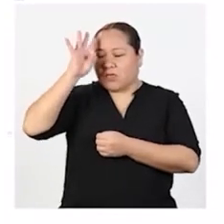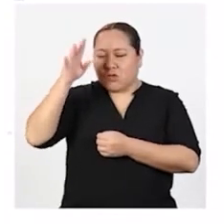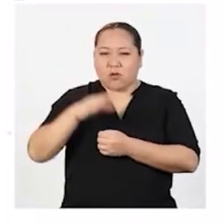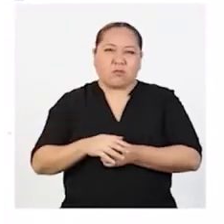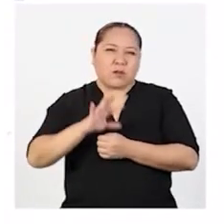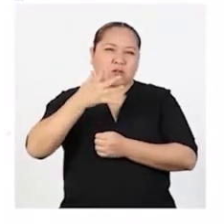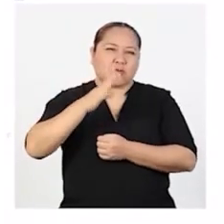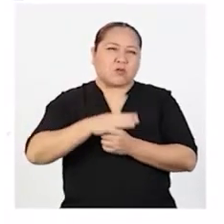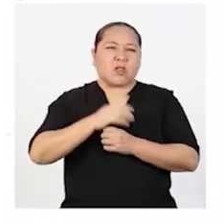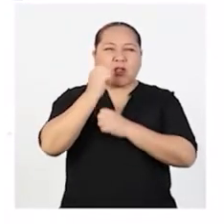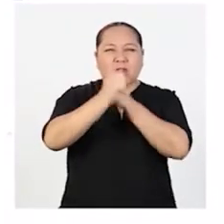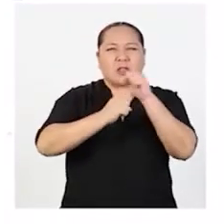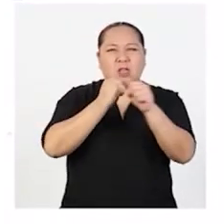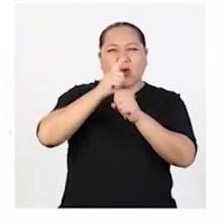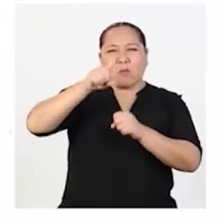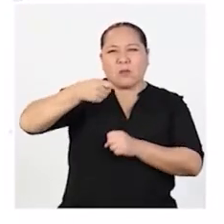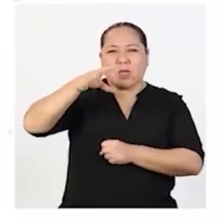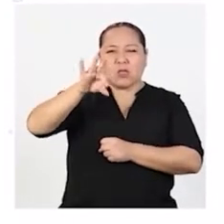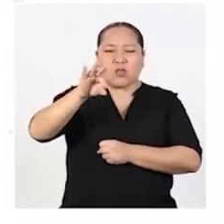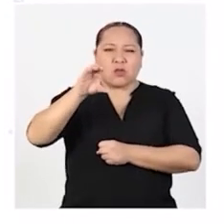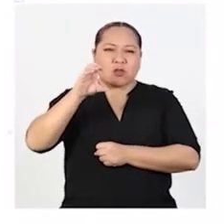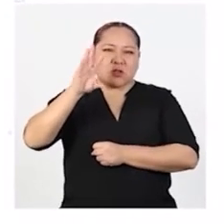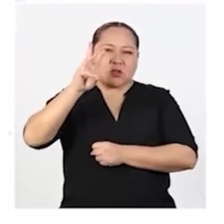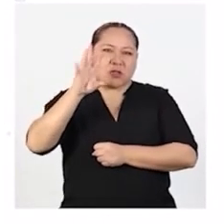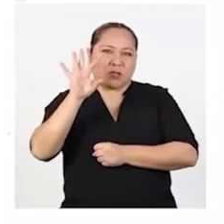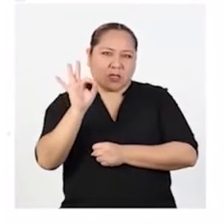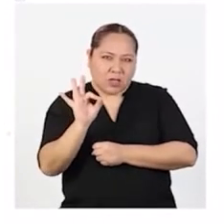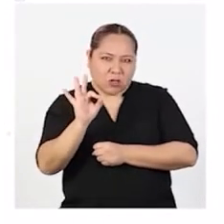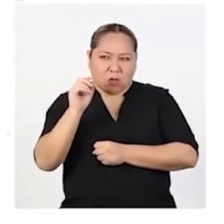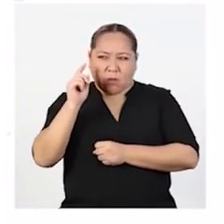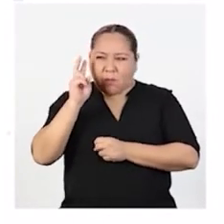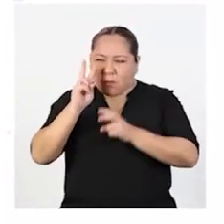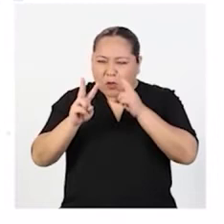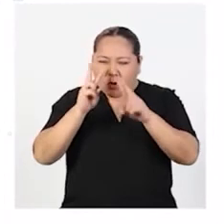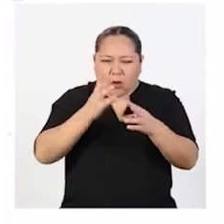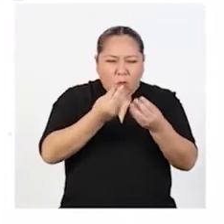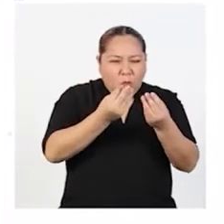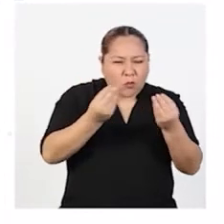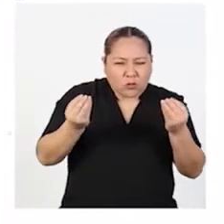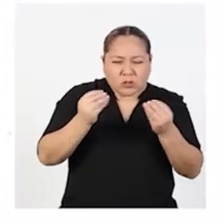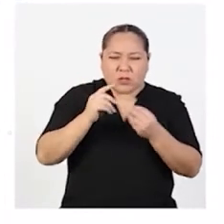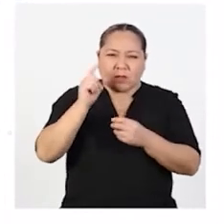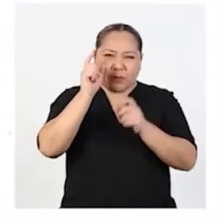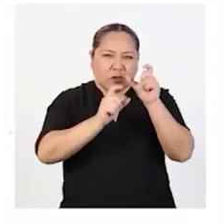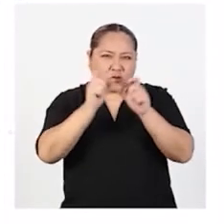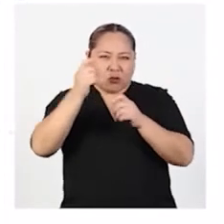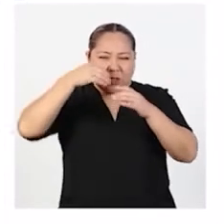de 1969, observó que la mayor parte de la variación genética, un